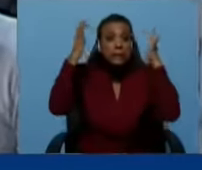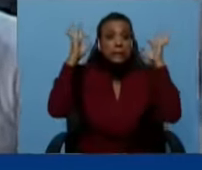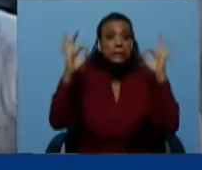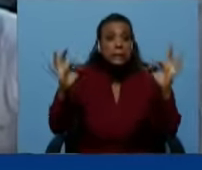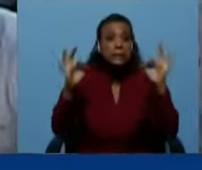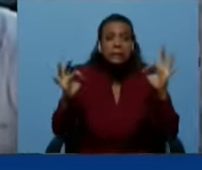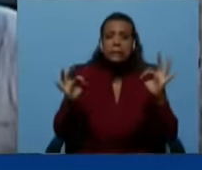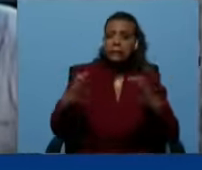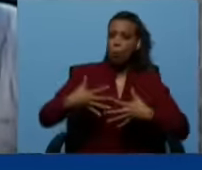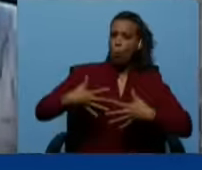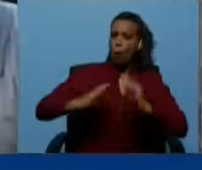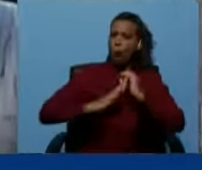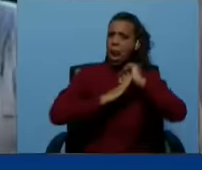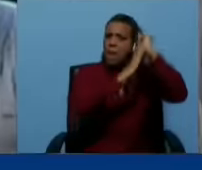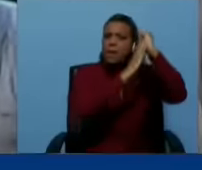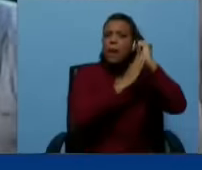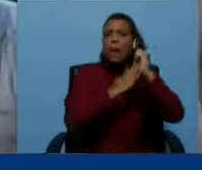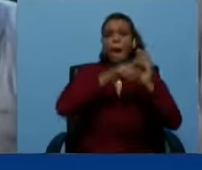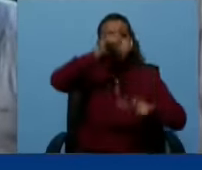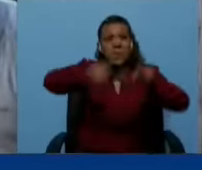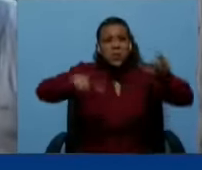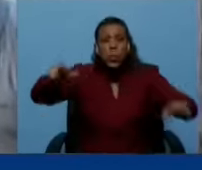a nuestros gigantes libertadores